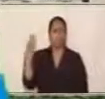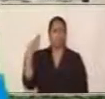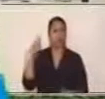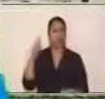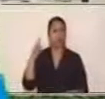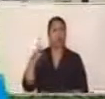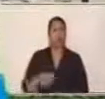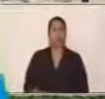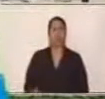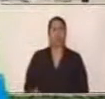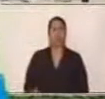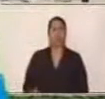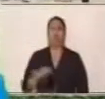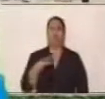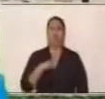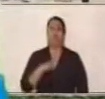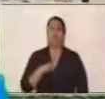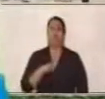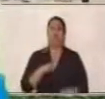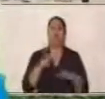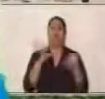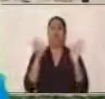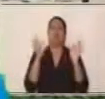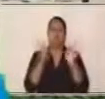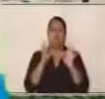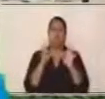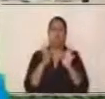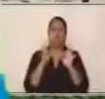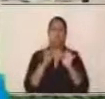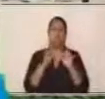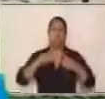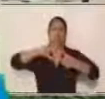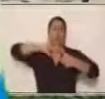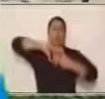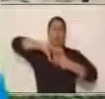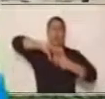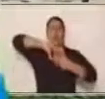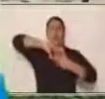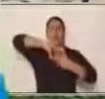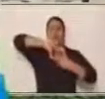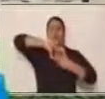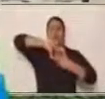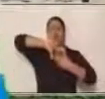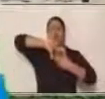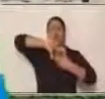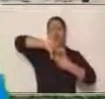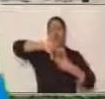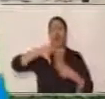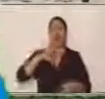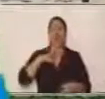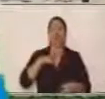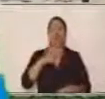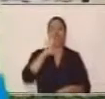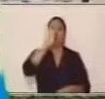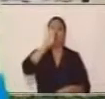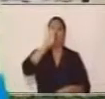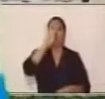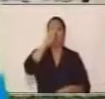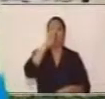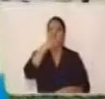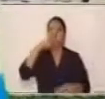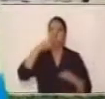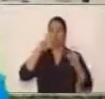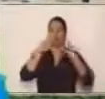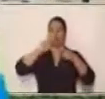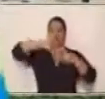Tiene una forma rectangular. Está formado por 4 ángulos. ¿Qué tipo de ángulo es?